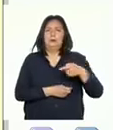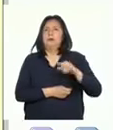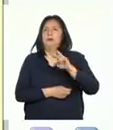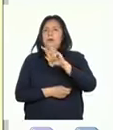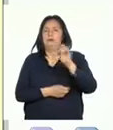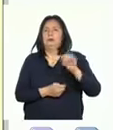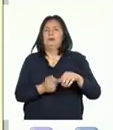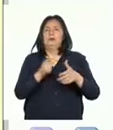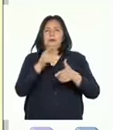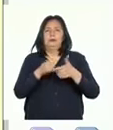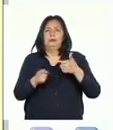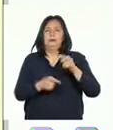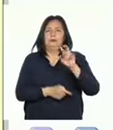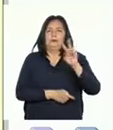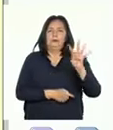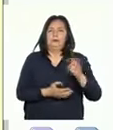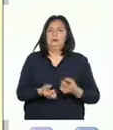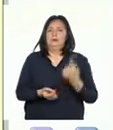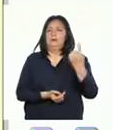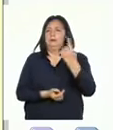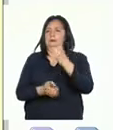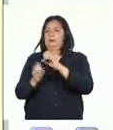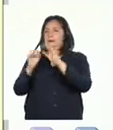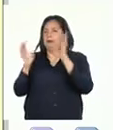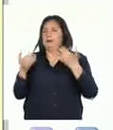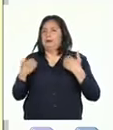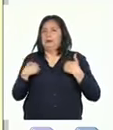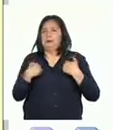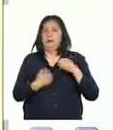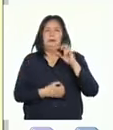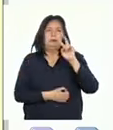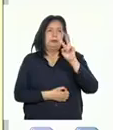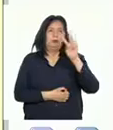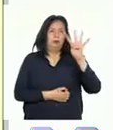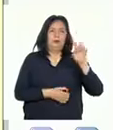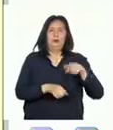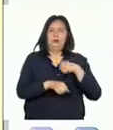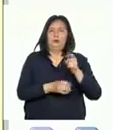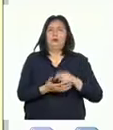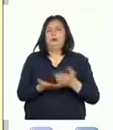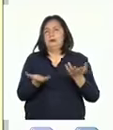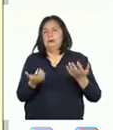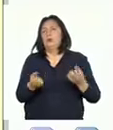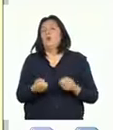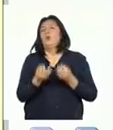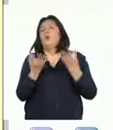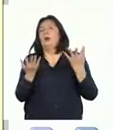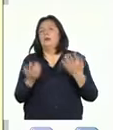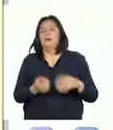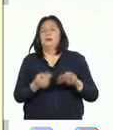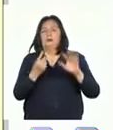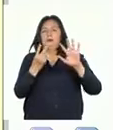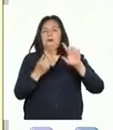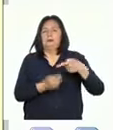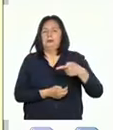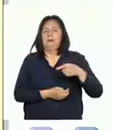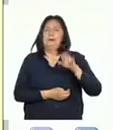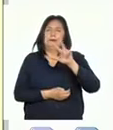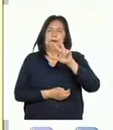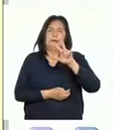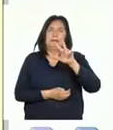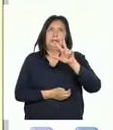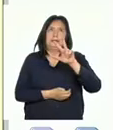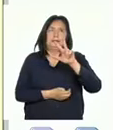175.200 entre 24, porque cada día tiene 24 horas, y obtenemos